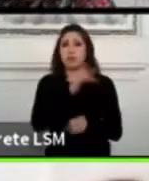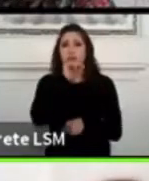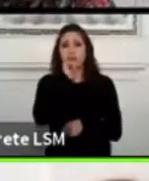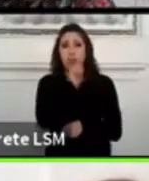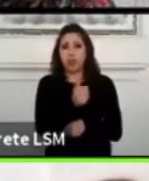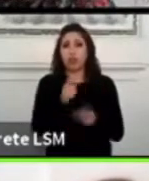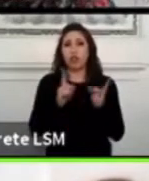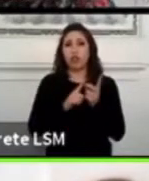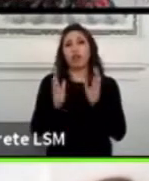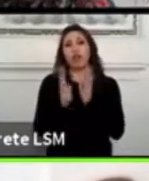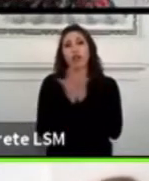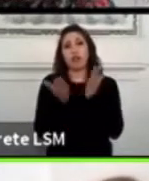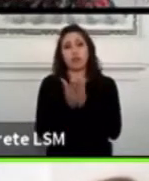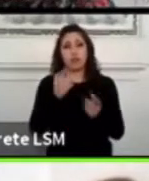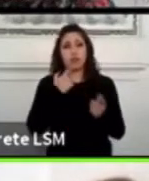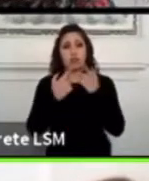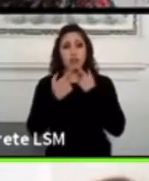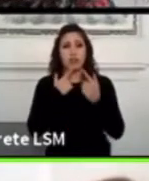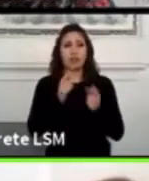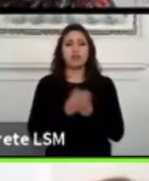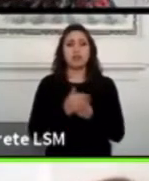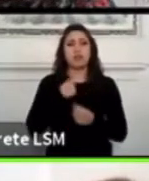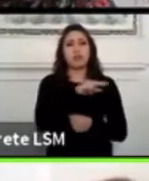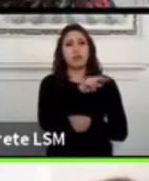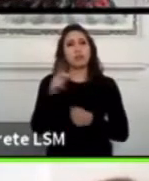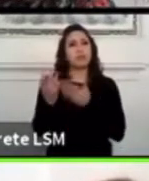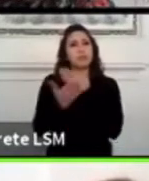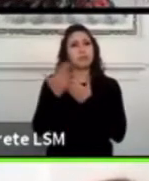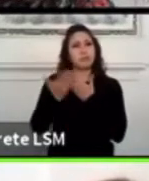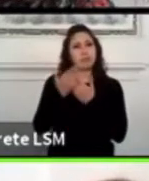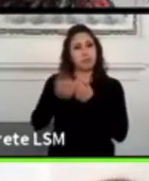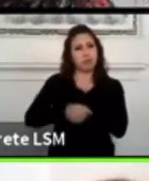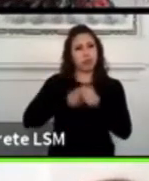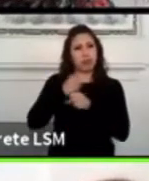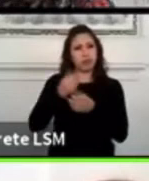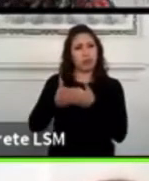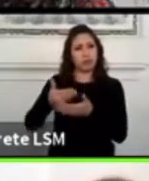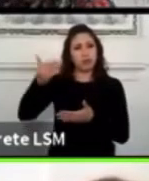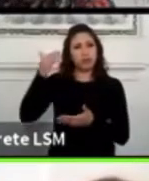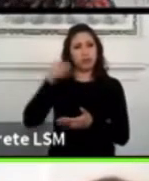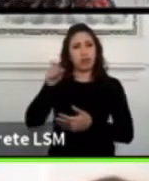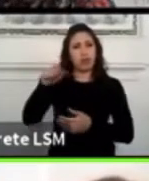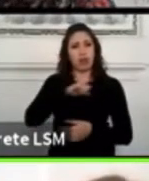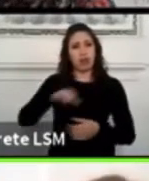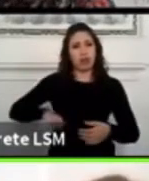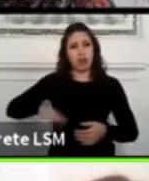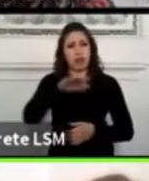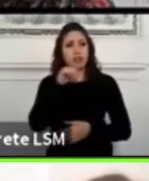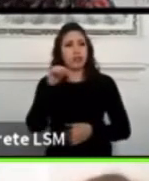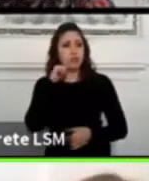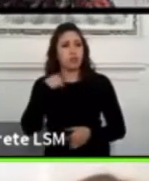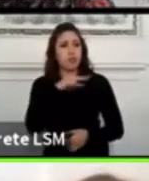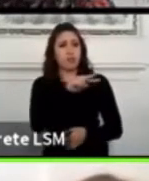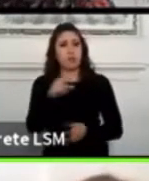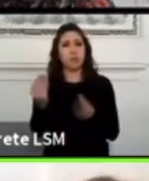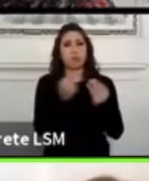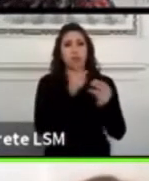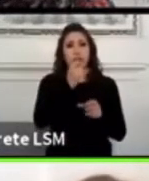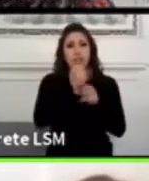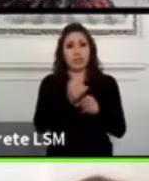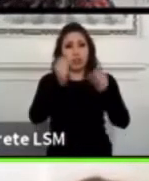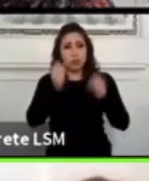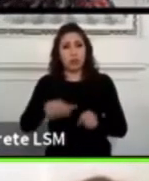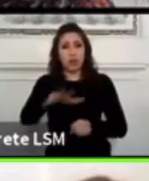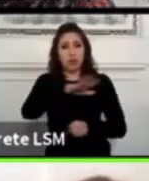En los últimos años, la alcaldía de Azcapotzalco ha aumentado pues, su índice delictivo y el día de hoy